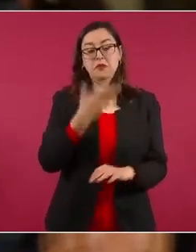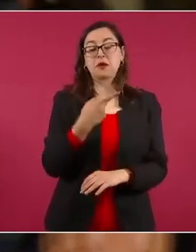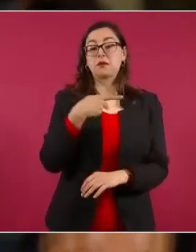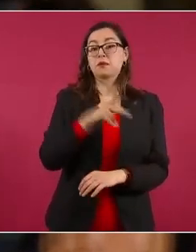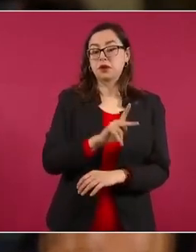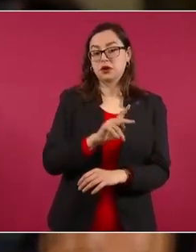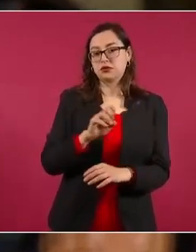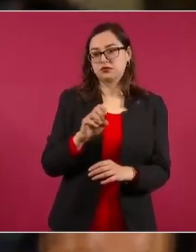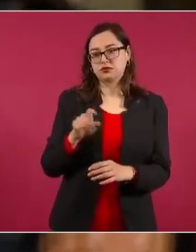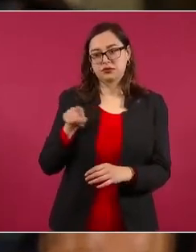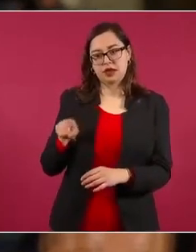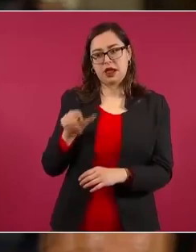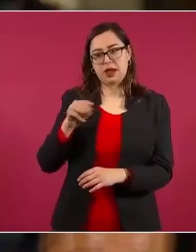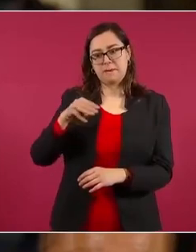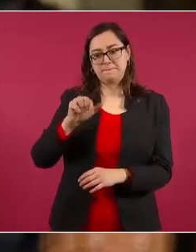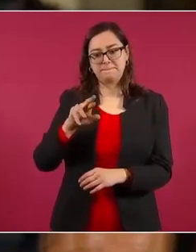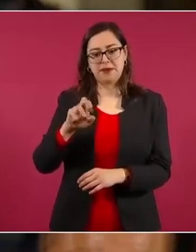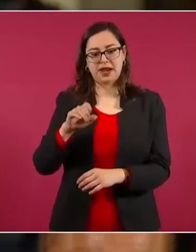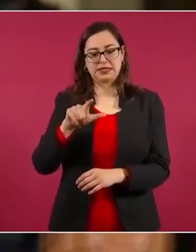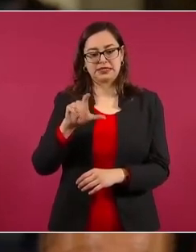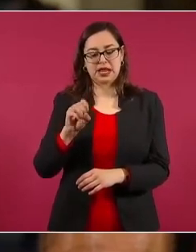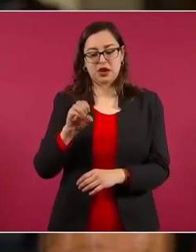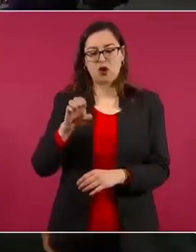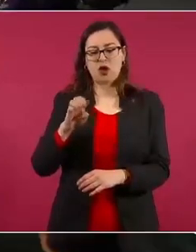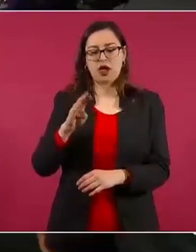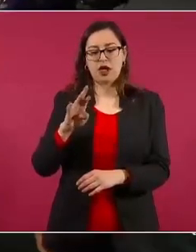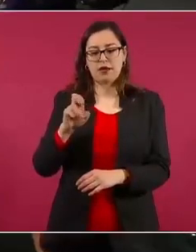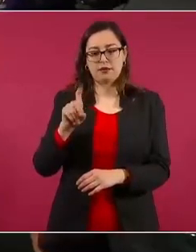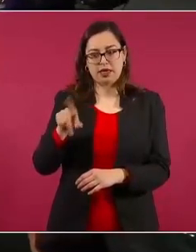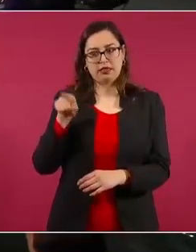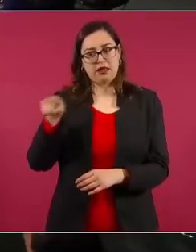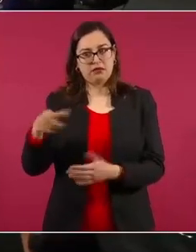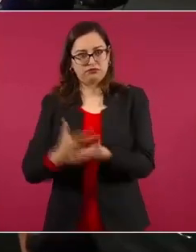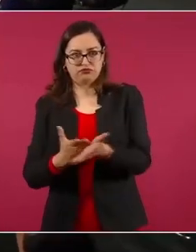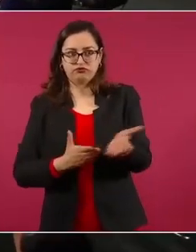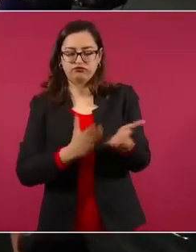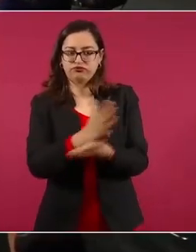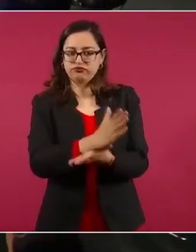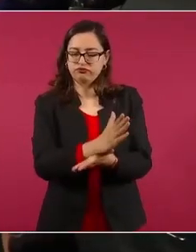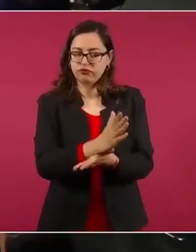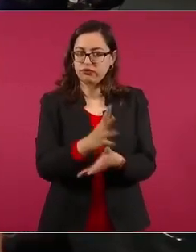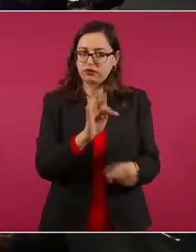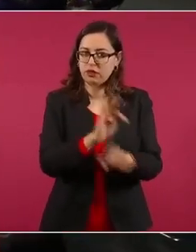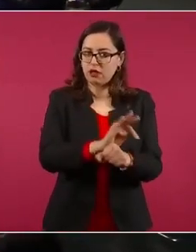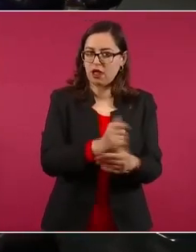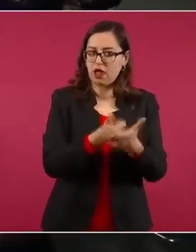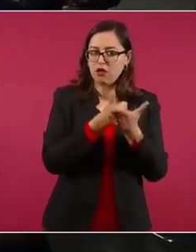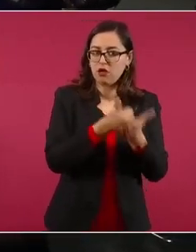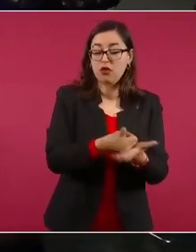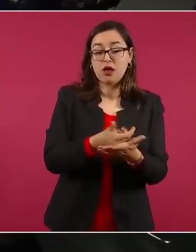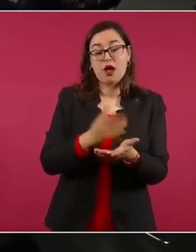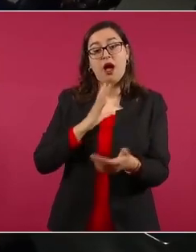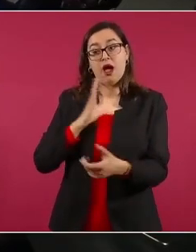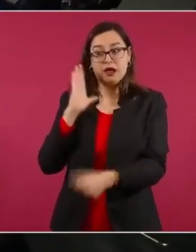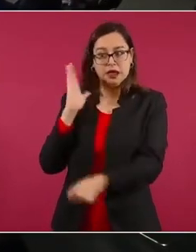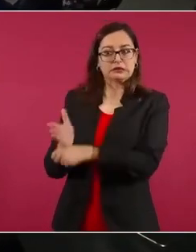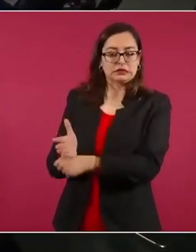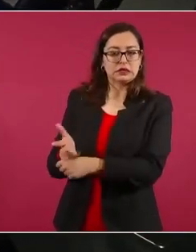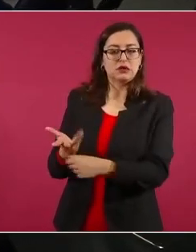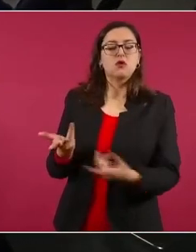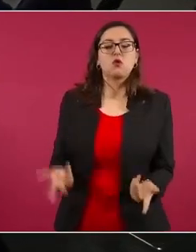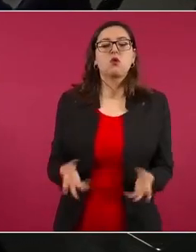la elección y ya saben, los castigos y pormenores. Preguntarle cómo considera que el gobierno